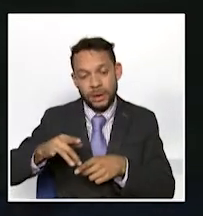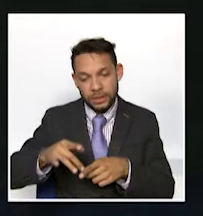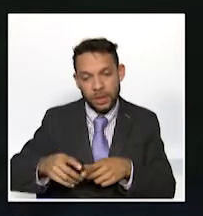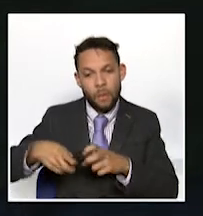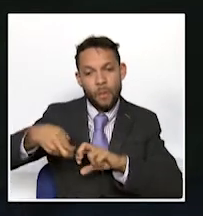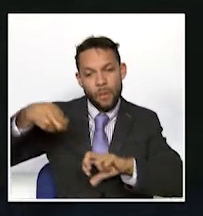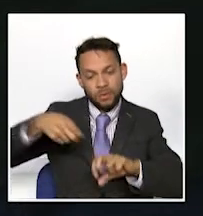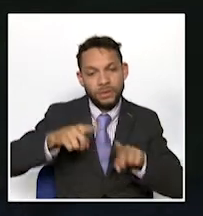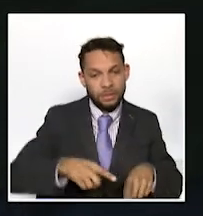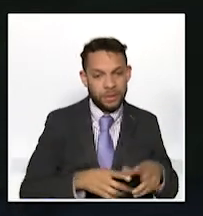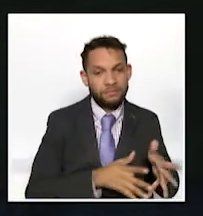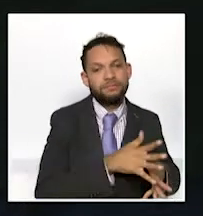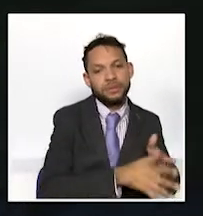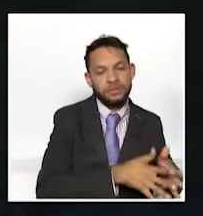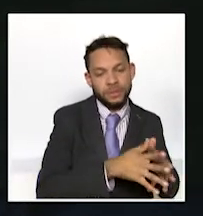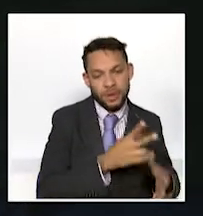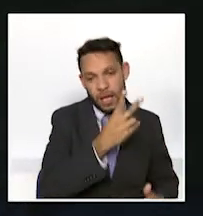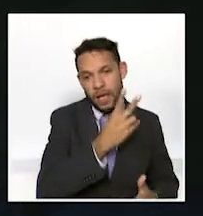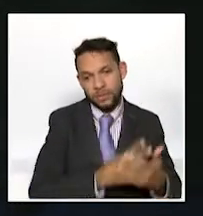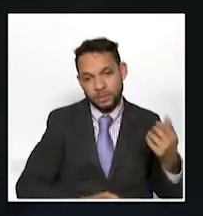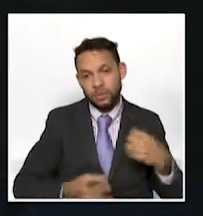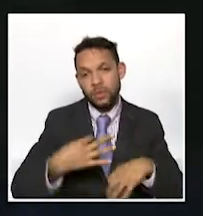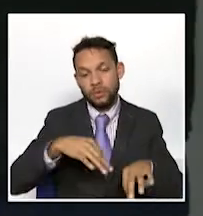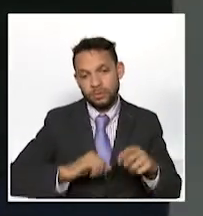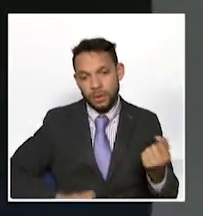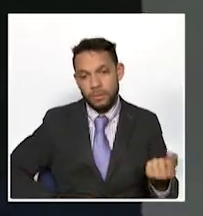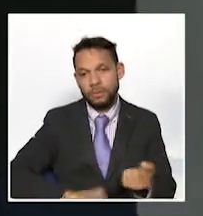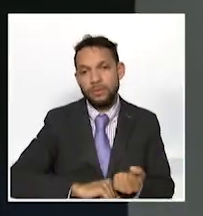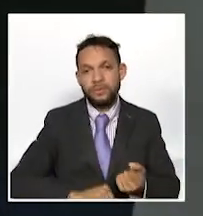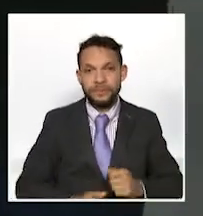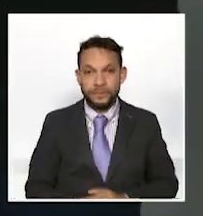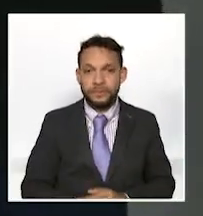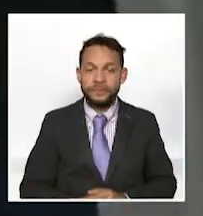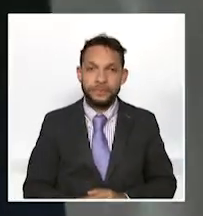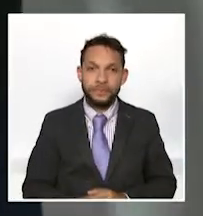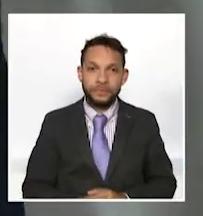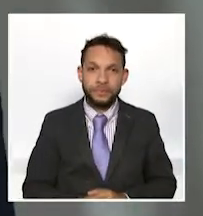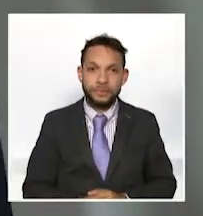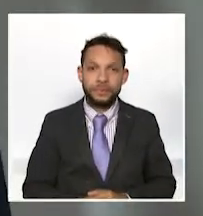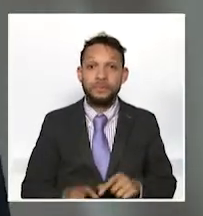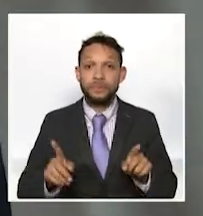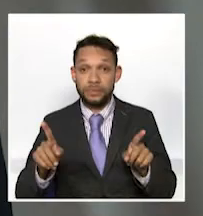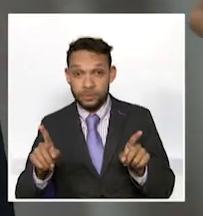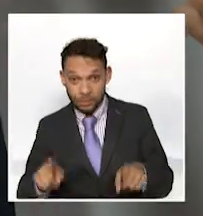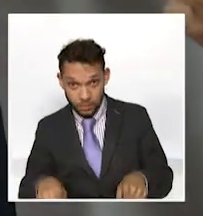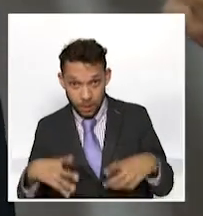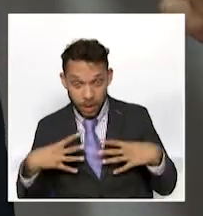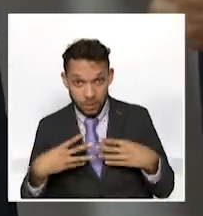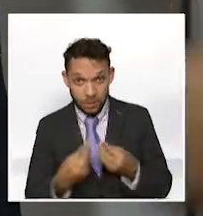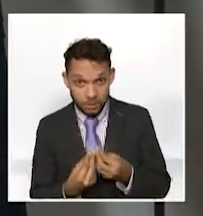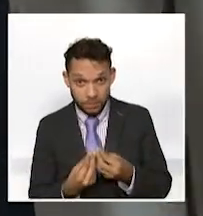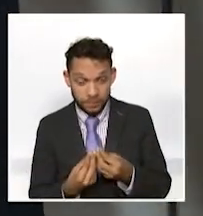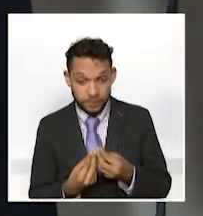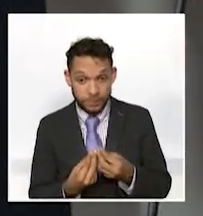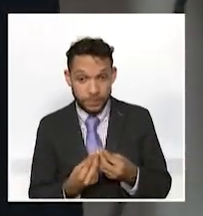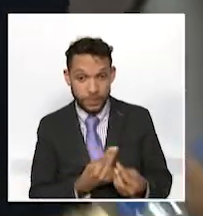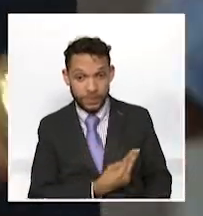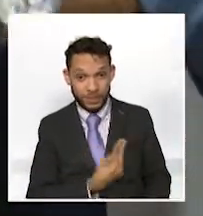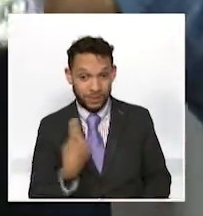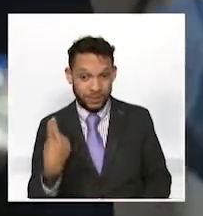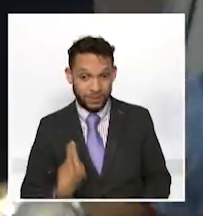que estamos buscando, ¿sí? Pero nos apoyamos desde ahí. Muchas gracias. Una de las cosas que hacemos también en la medicina china,